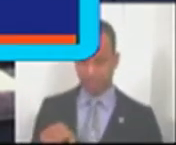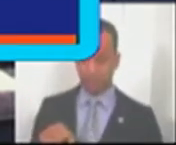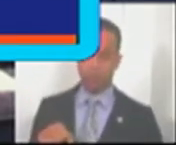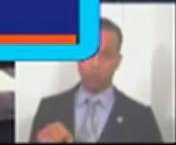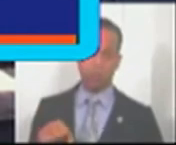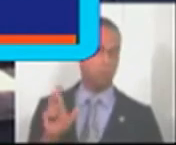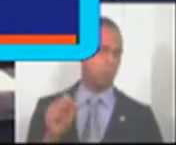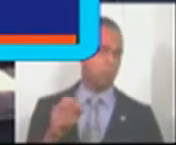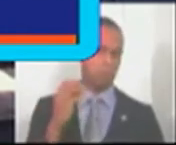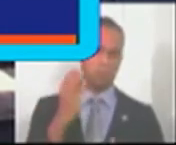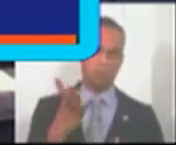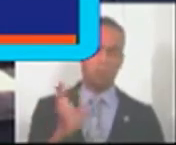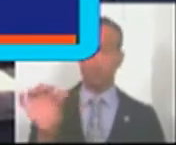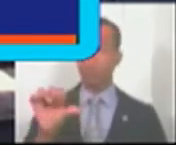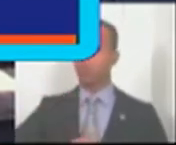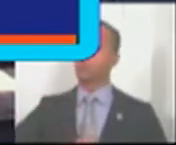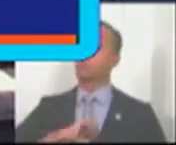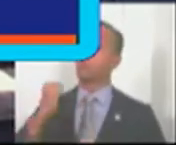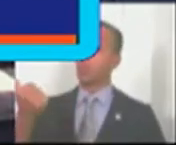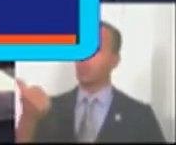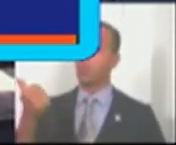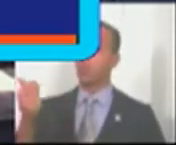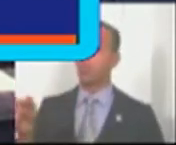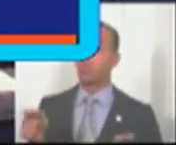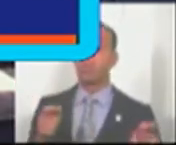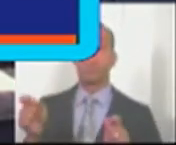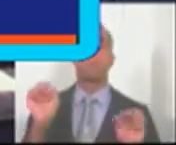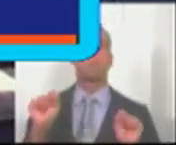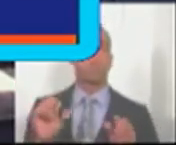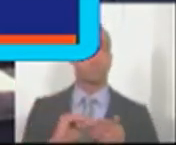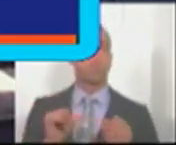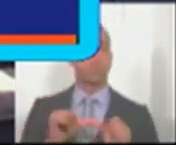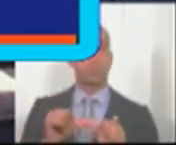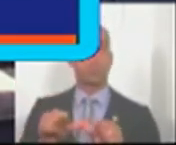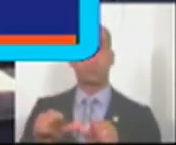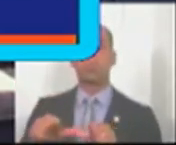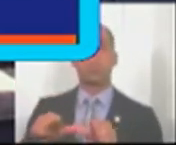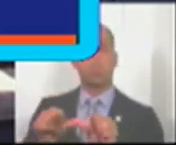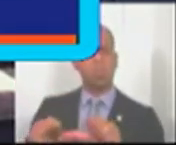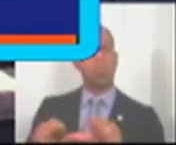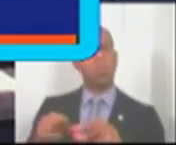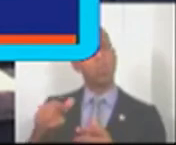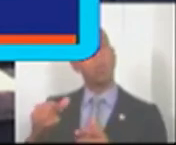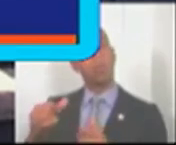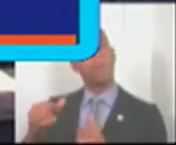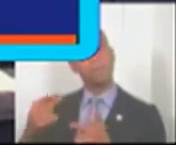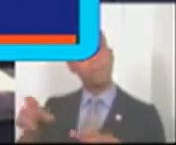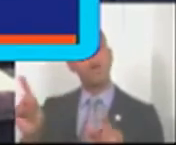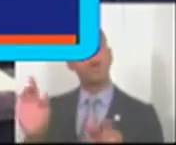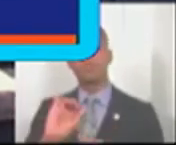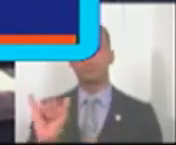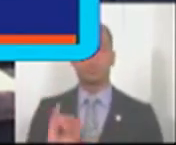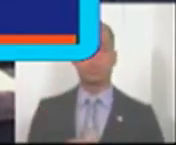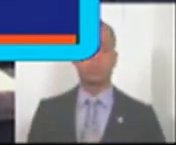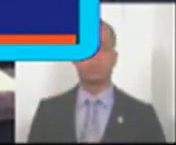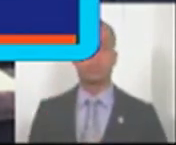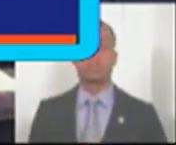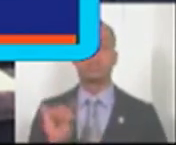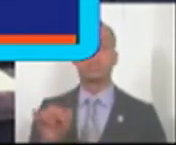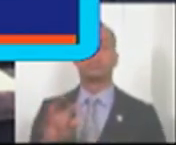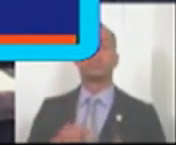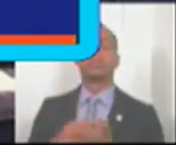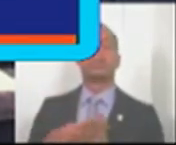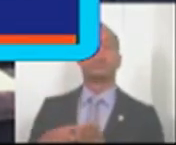que hay que pedir es que el que venga pueda decir lo mismo cuando acabe, porque es una